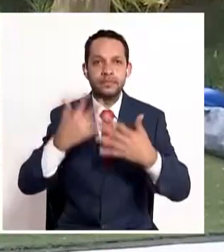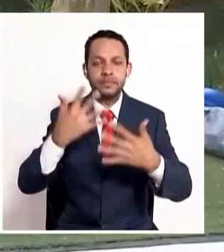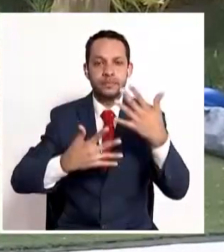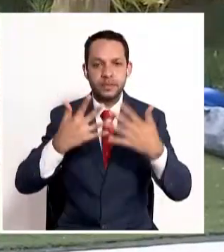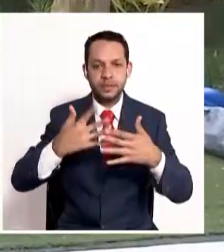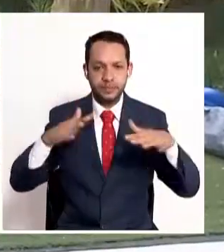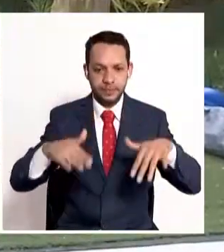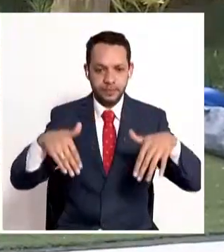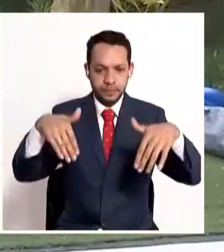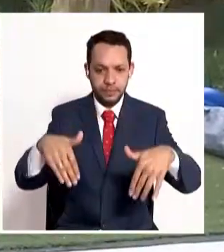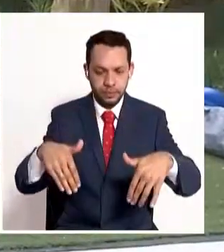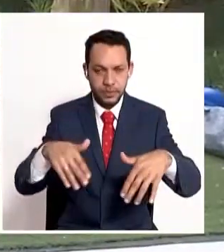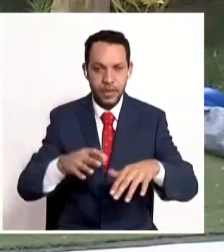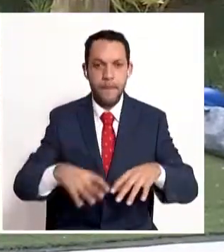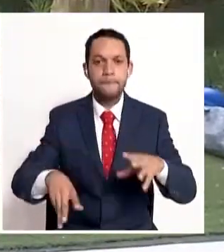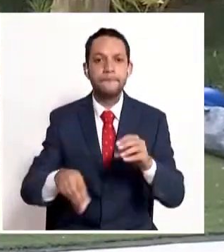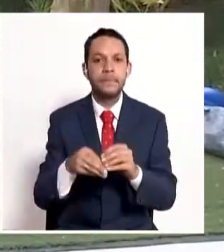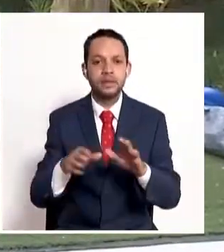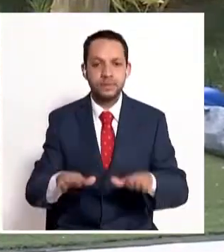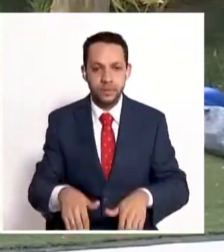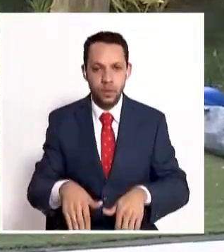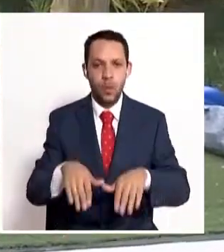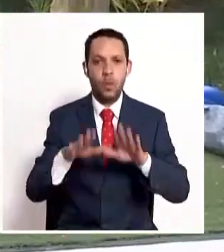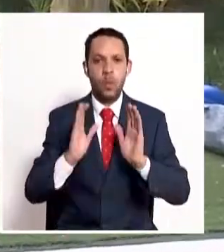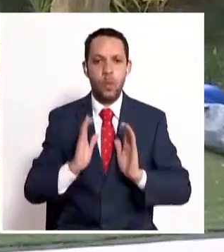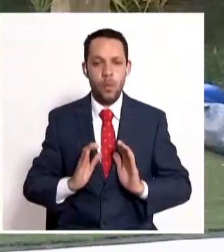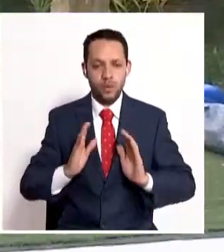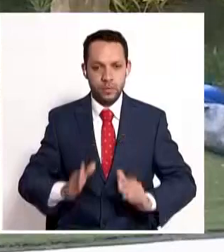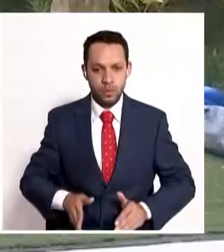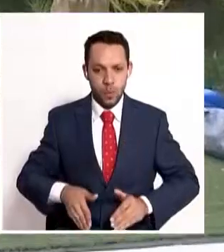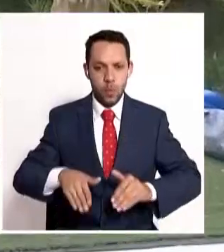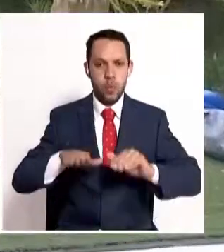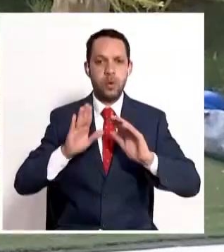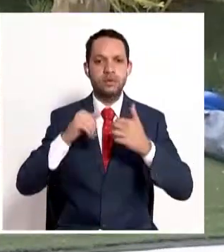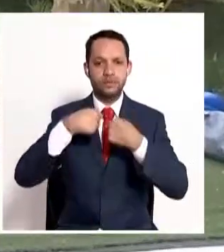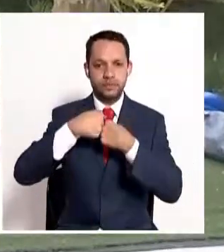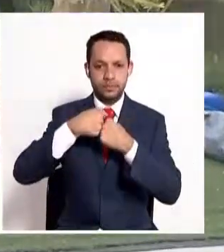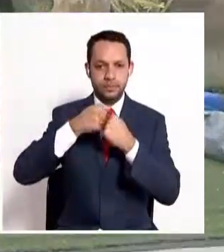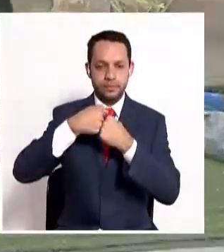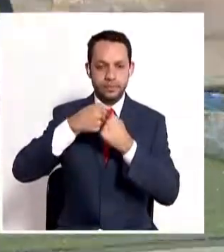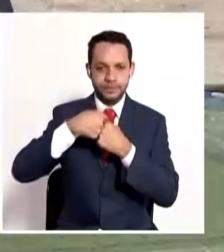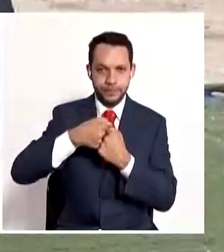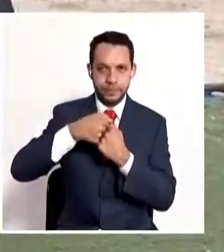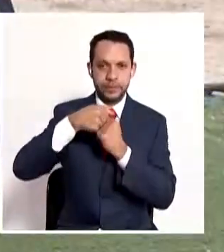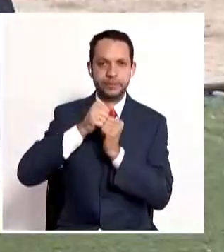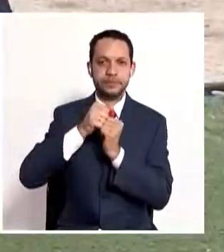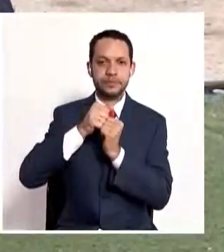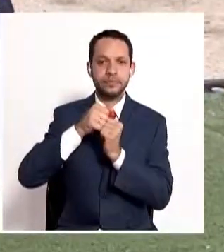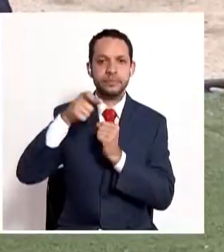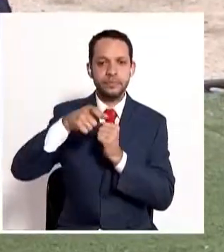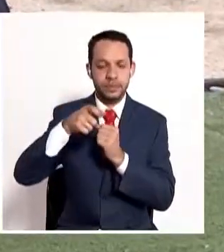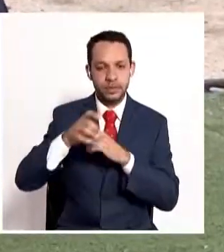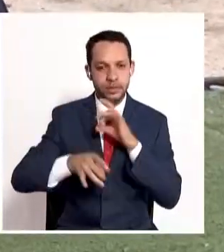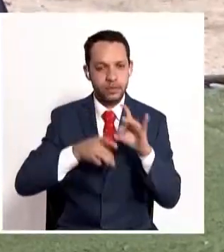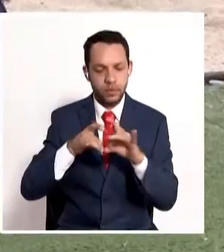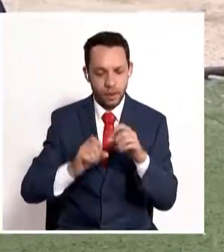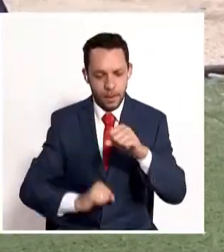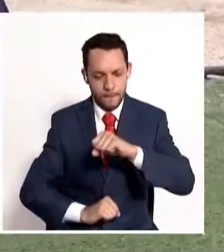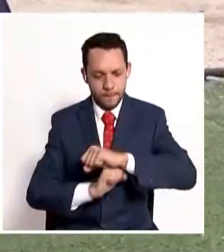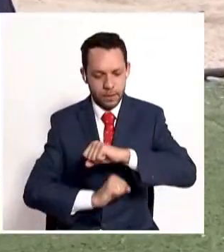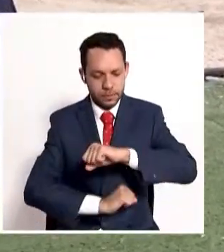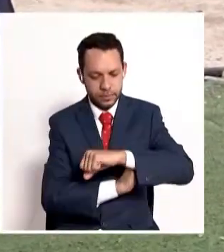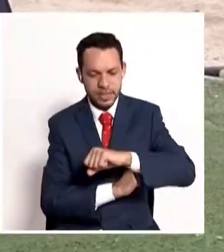vayamos a levantar es muy importante doblarlas las rodillas y apoyarnos es